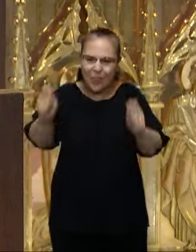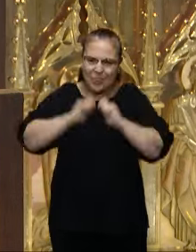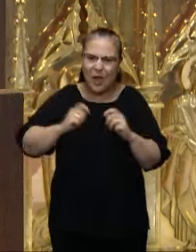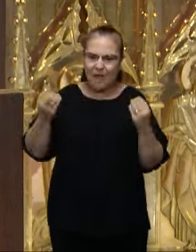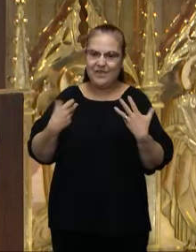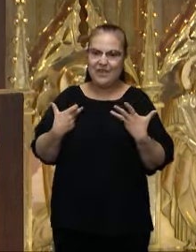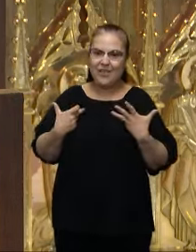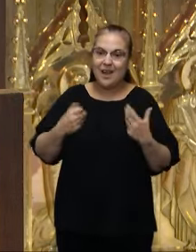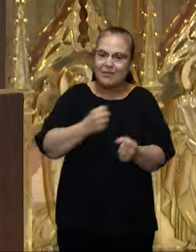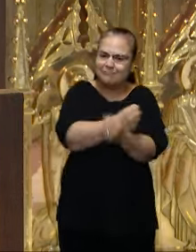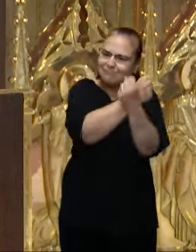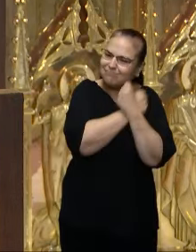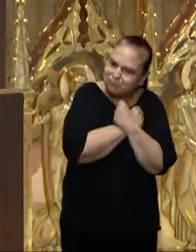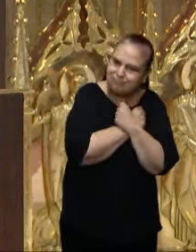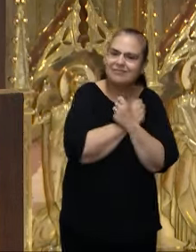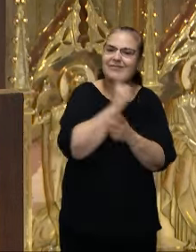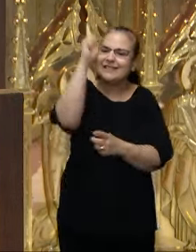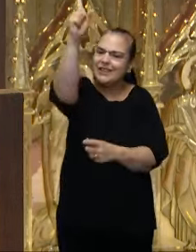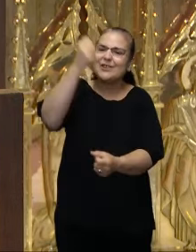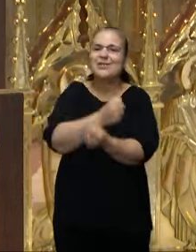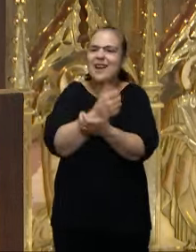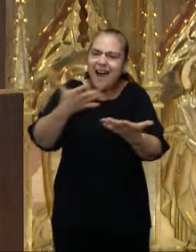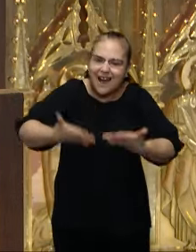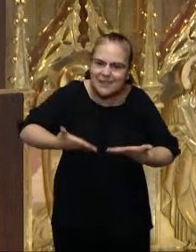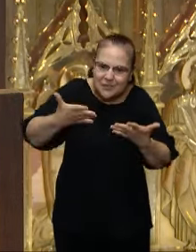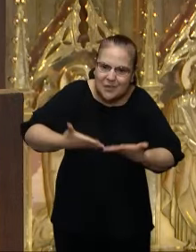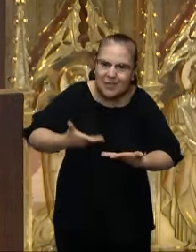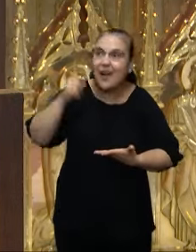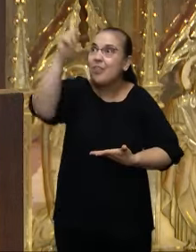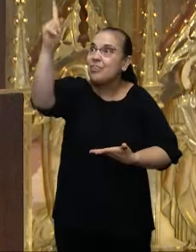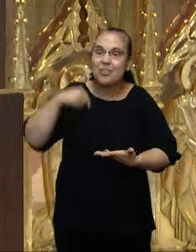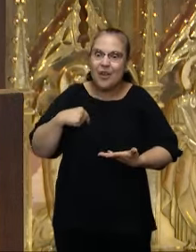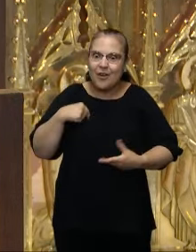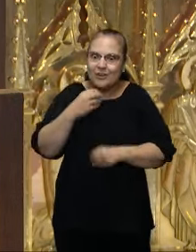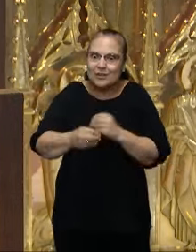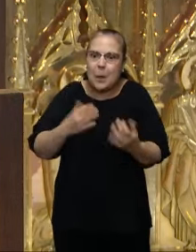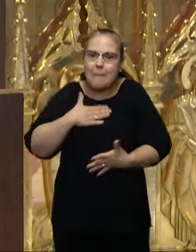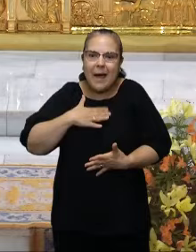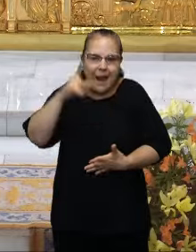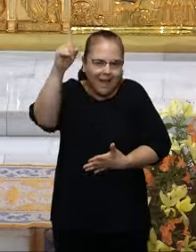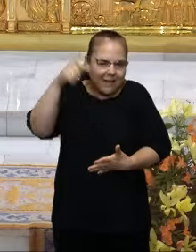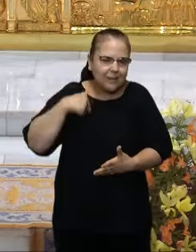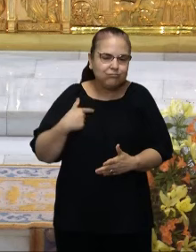que nos ama, el Dios que nos añora, el Dios que nos ha hecho para sí,